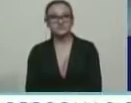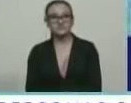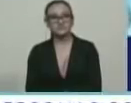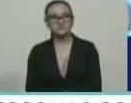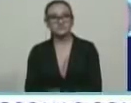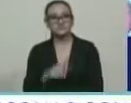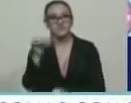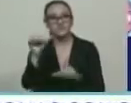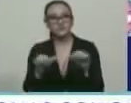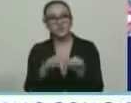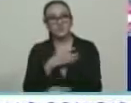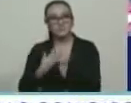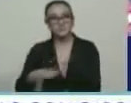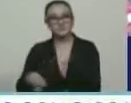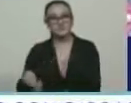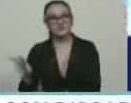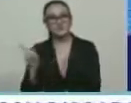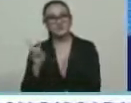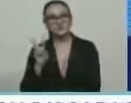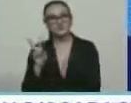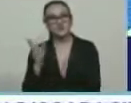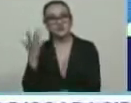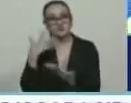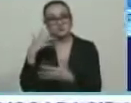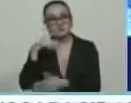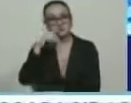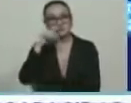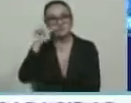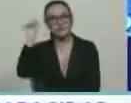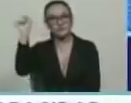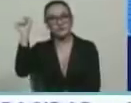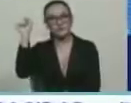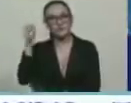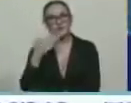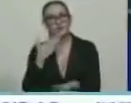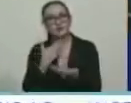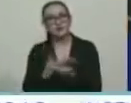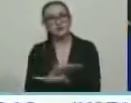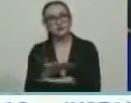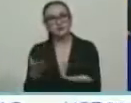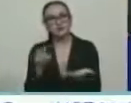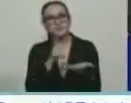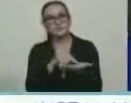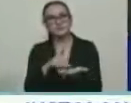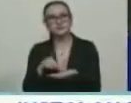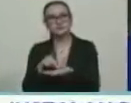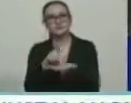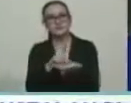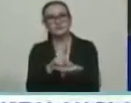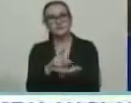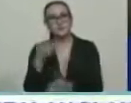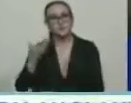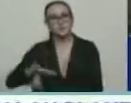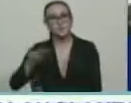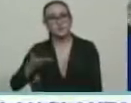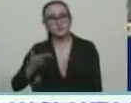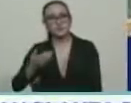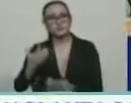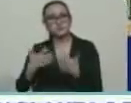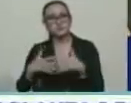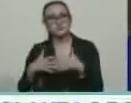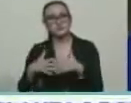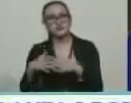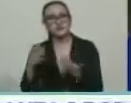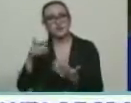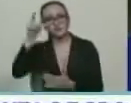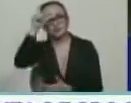Escuchamos palabras del presidente de la República Bolivariana de Venezuela, quien ha agradecido la participación de este importante número de empresarios